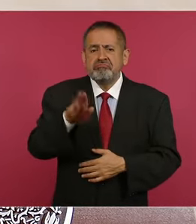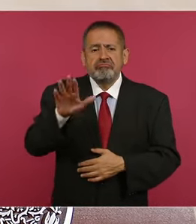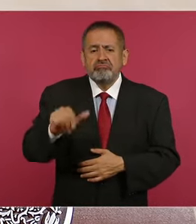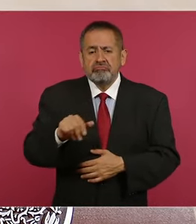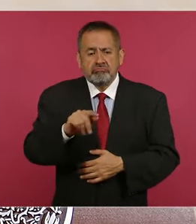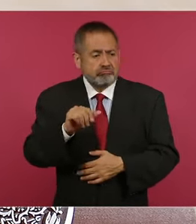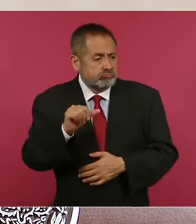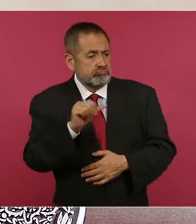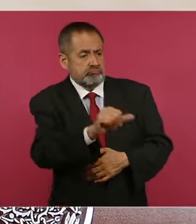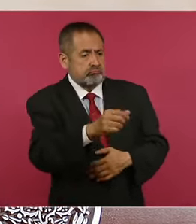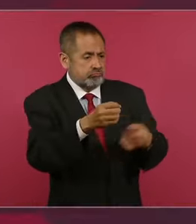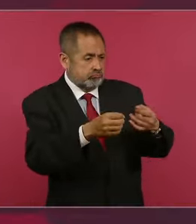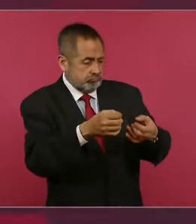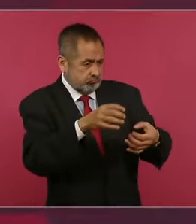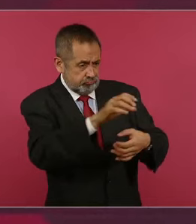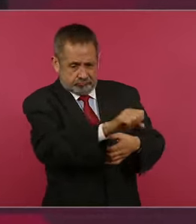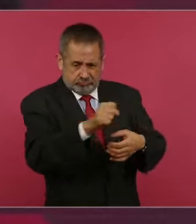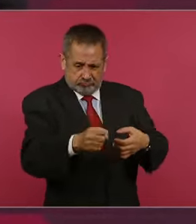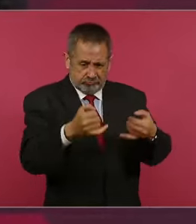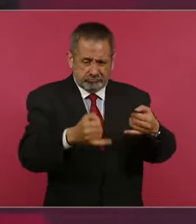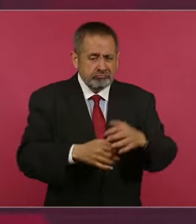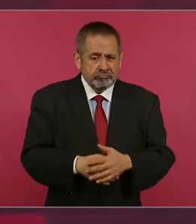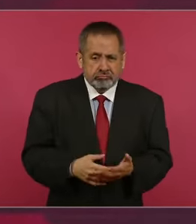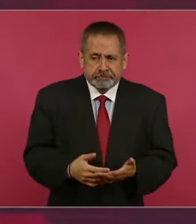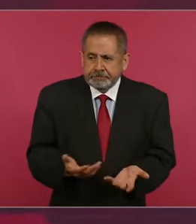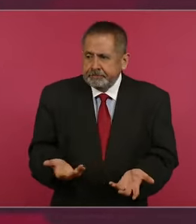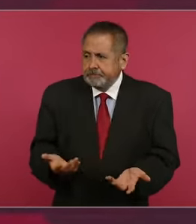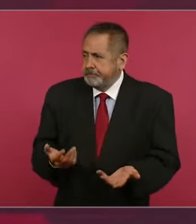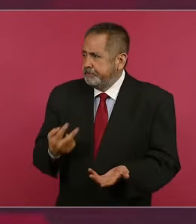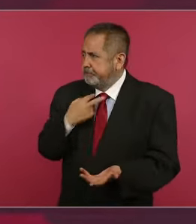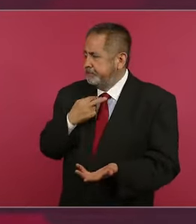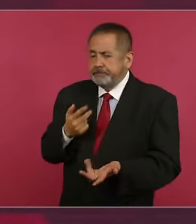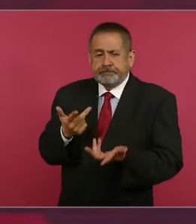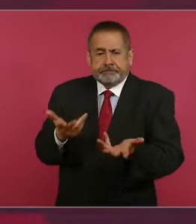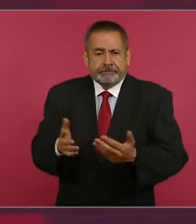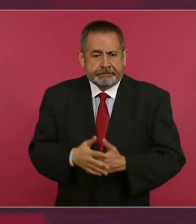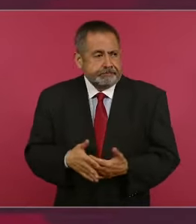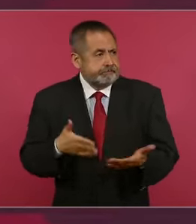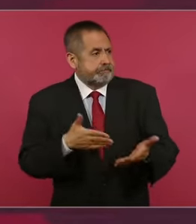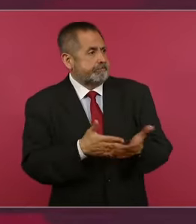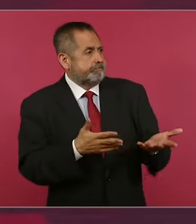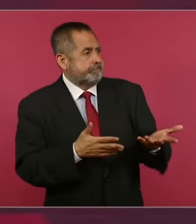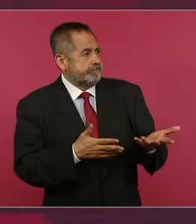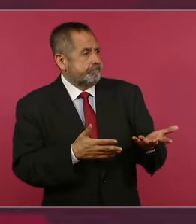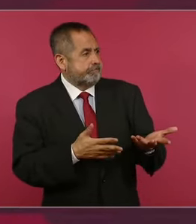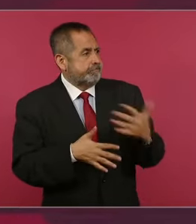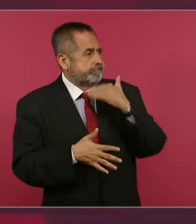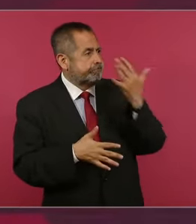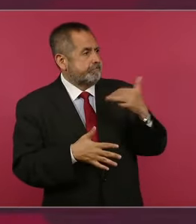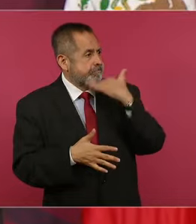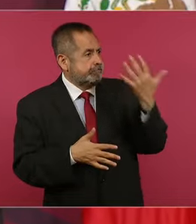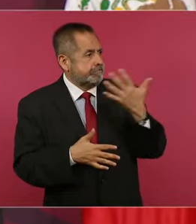Entonces, ¿cómo se le hace? ¿Qué hacemos ante esto?